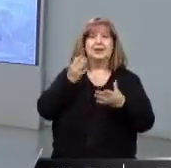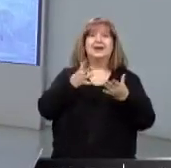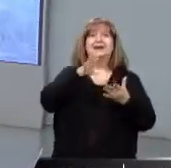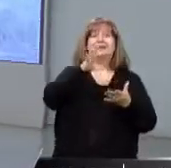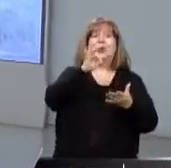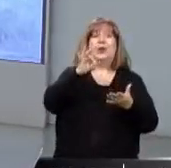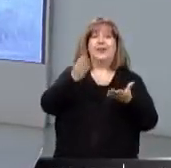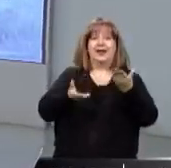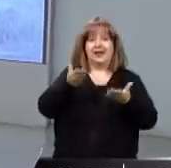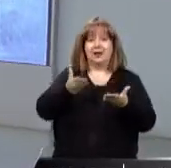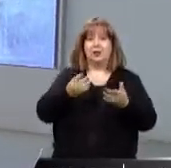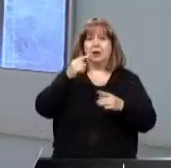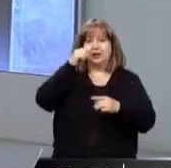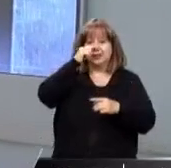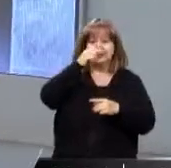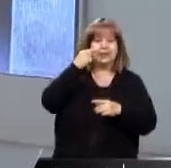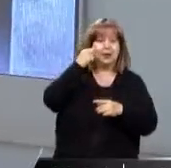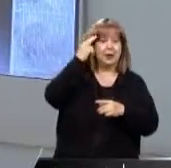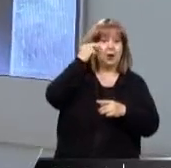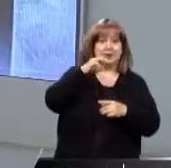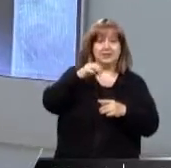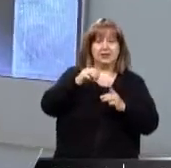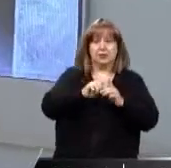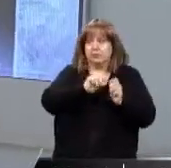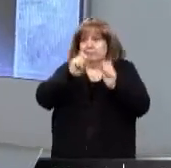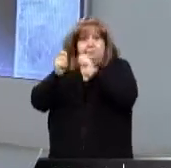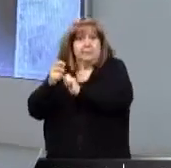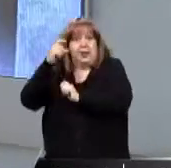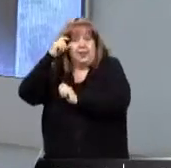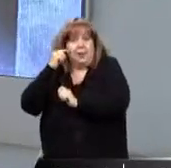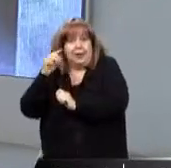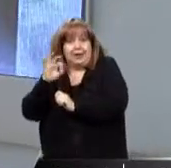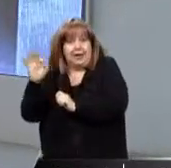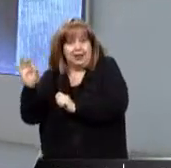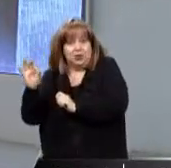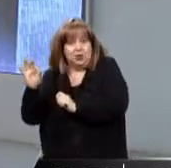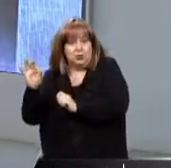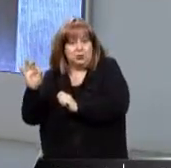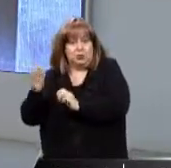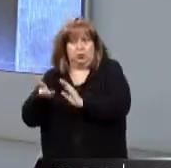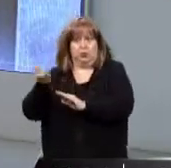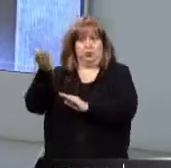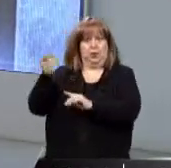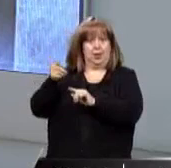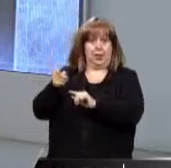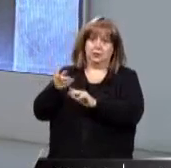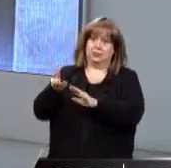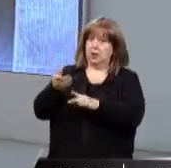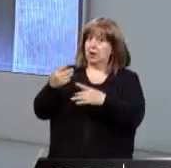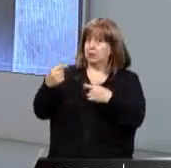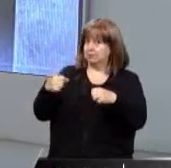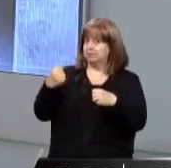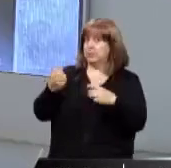bolsa de 50 kilos estaba a 7.900 pesos. De allí se fue a 10.500 pesos. O sea, es un